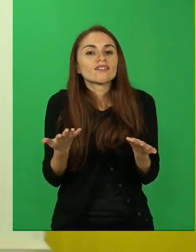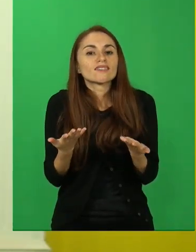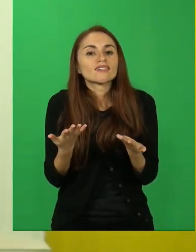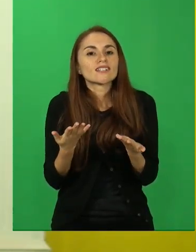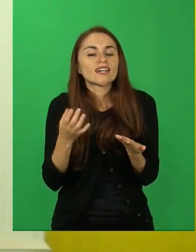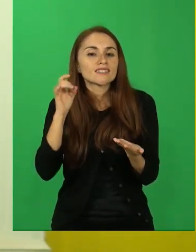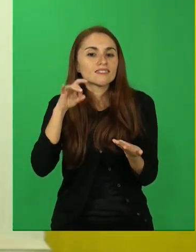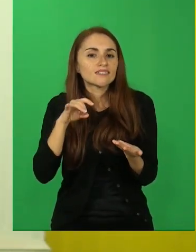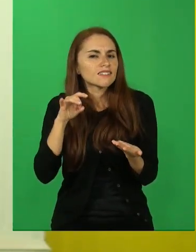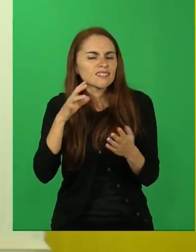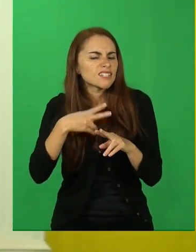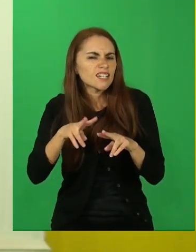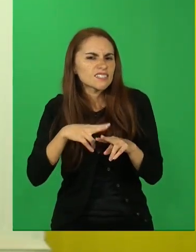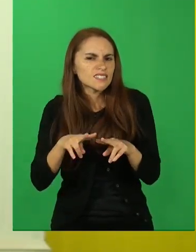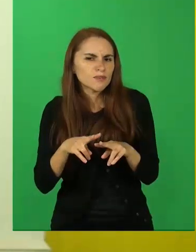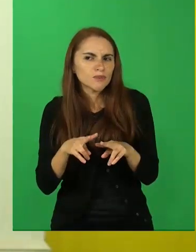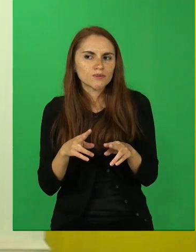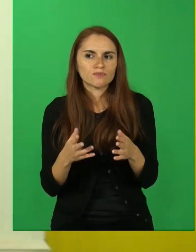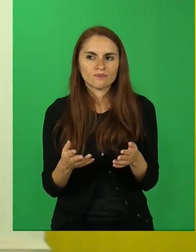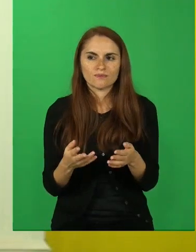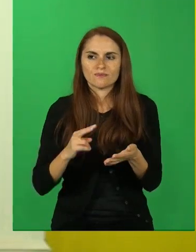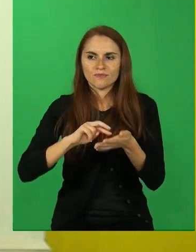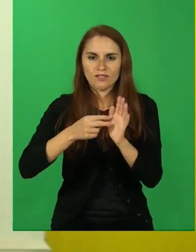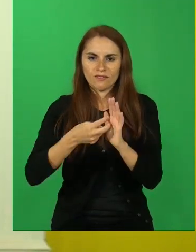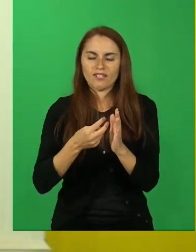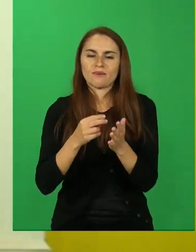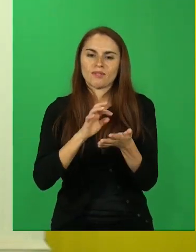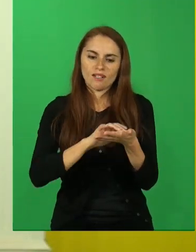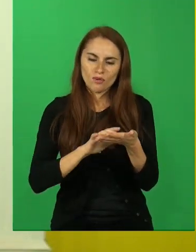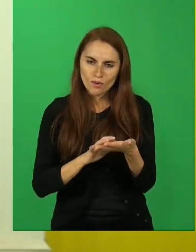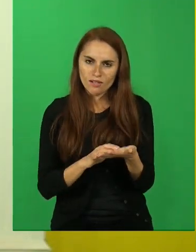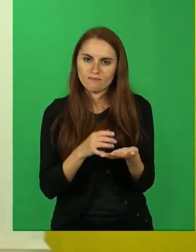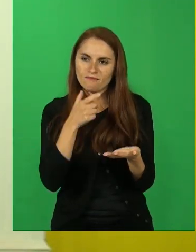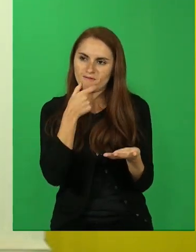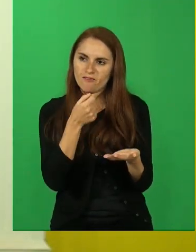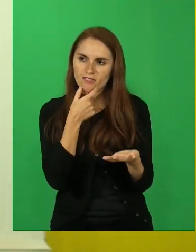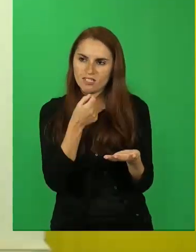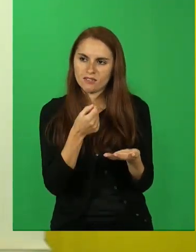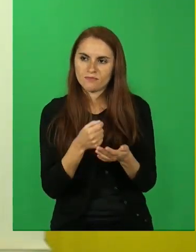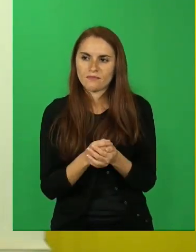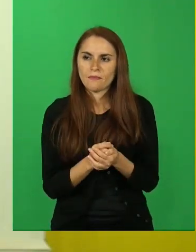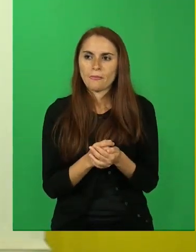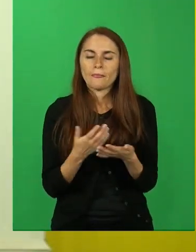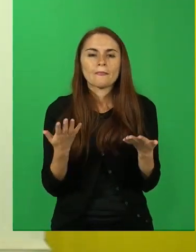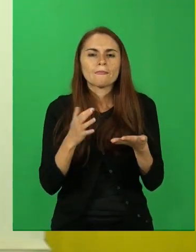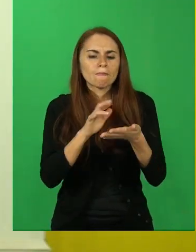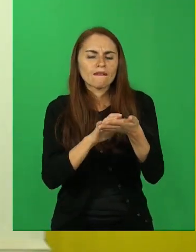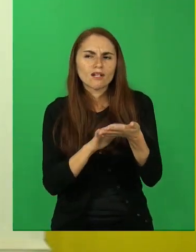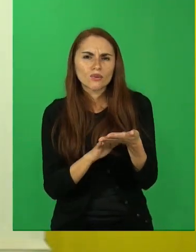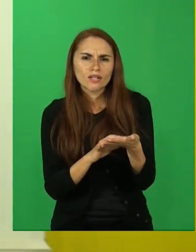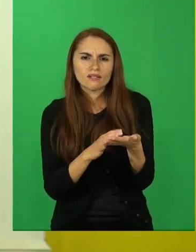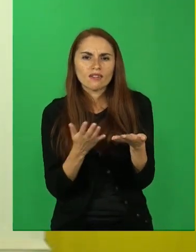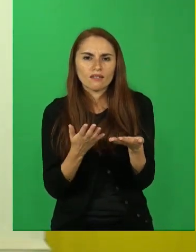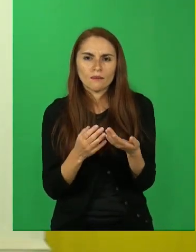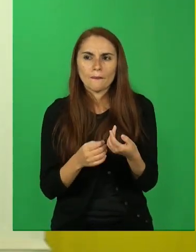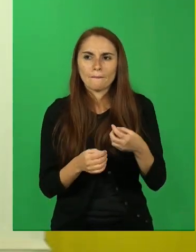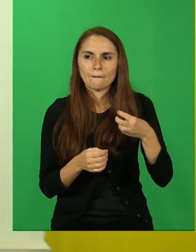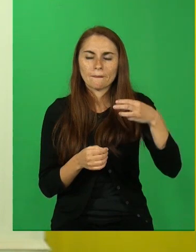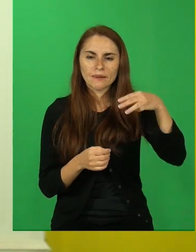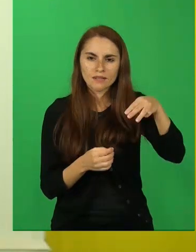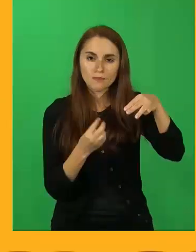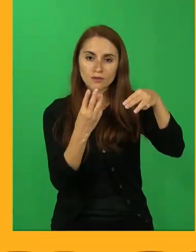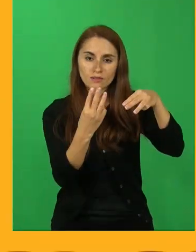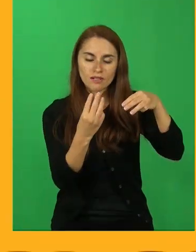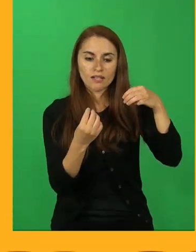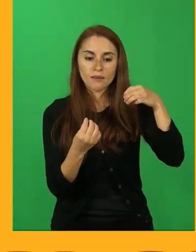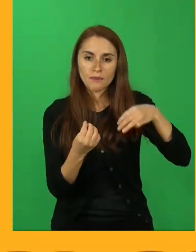tenemos identificado el problema, lo resolvemos muy simple. ¿Qué tienes que calcular? El mínimo común múltiplo de 3